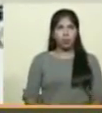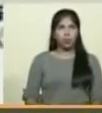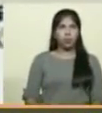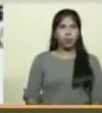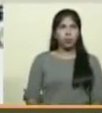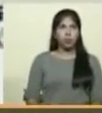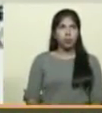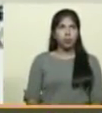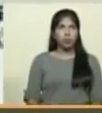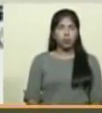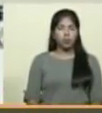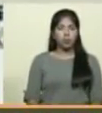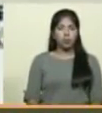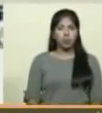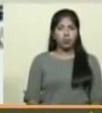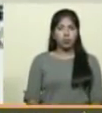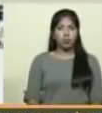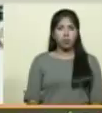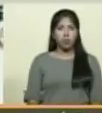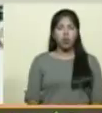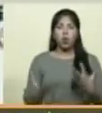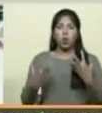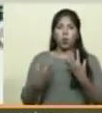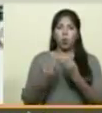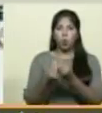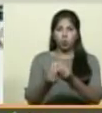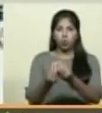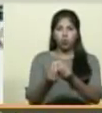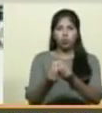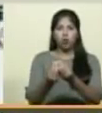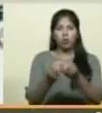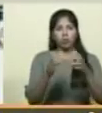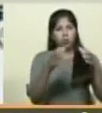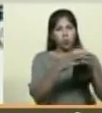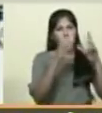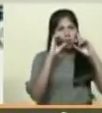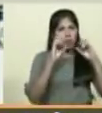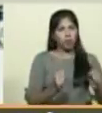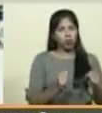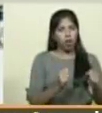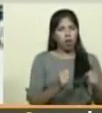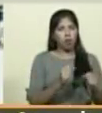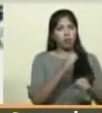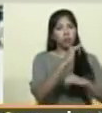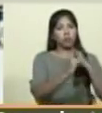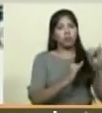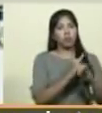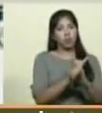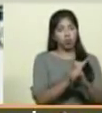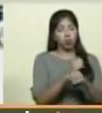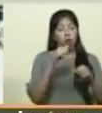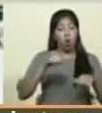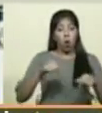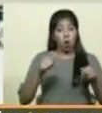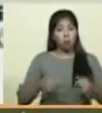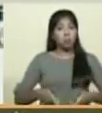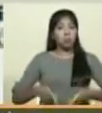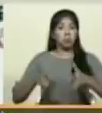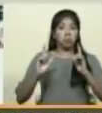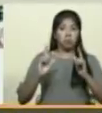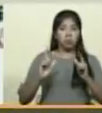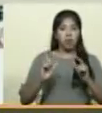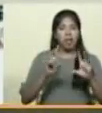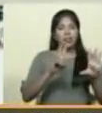y entre iguales del acompañamiento internacional, que permite hoy la participación de más